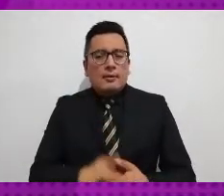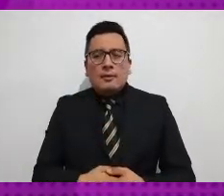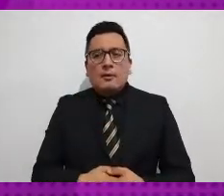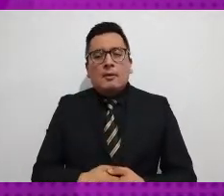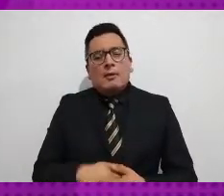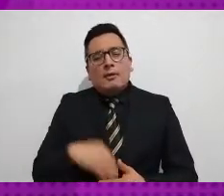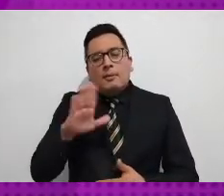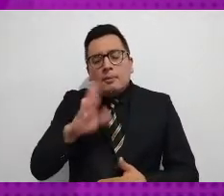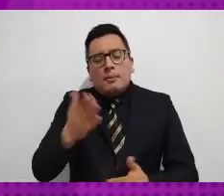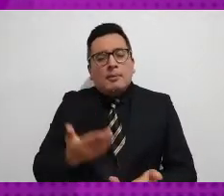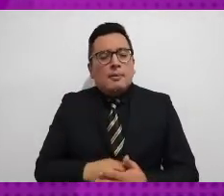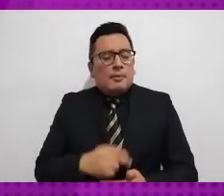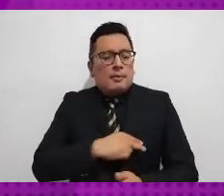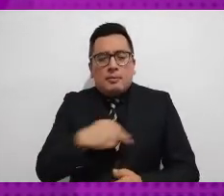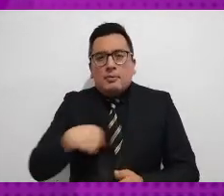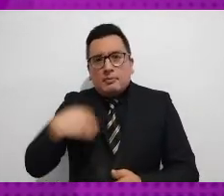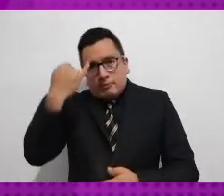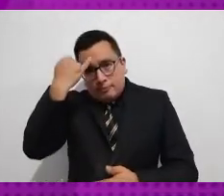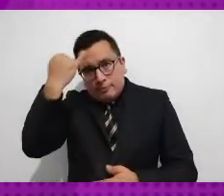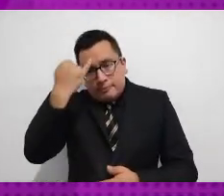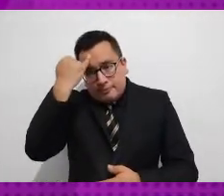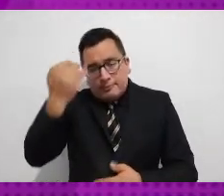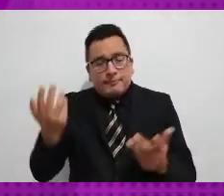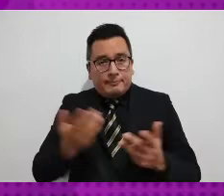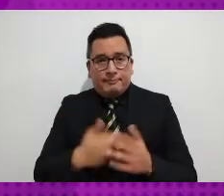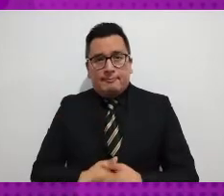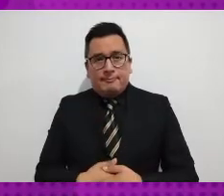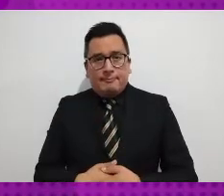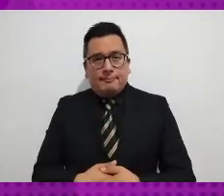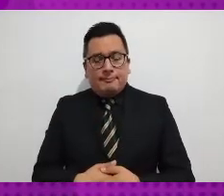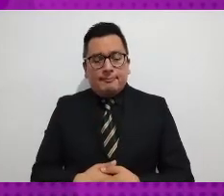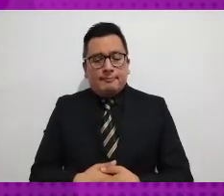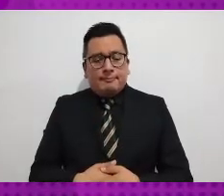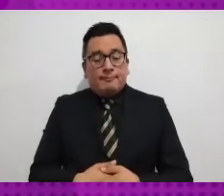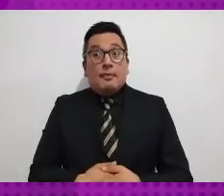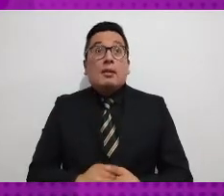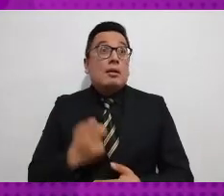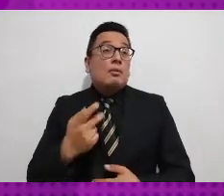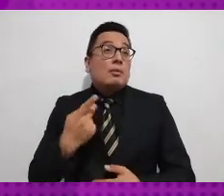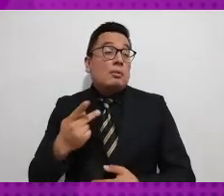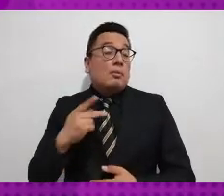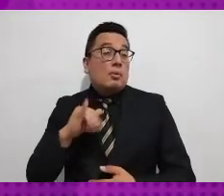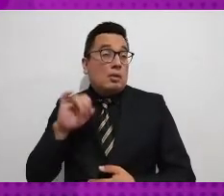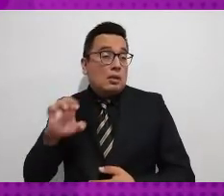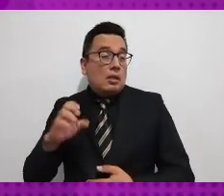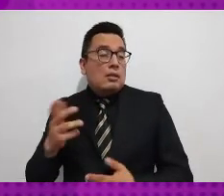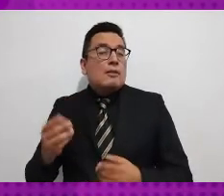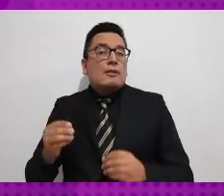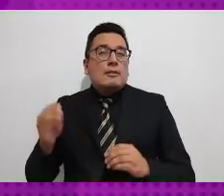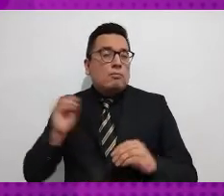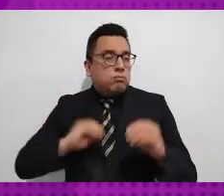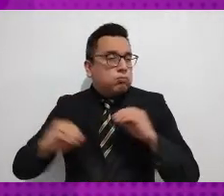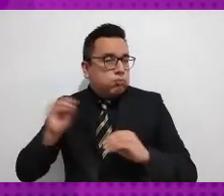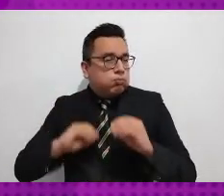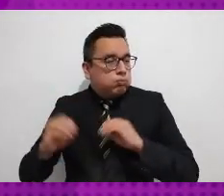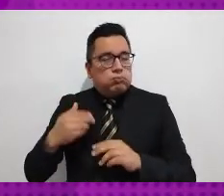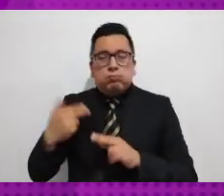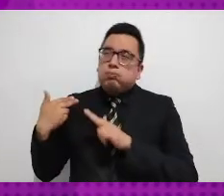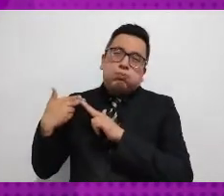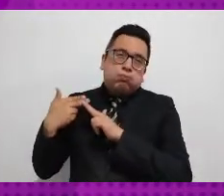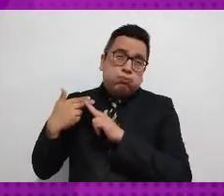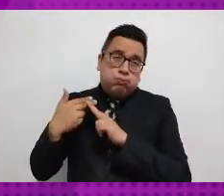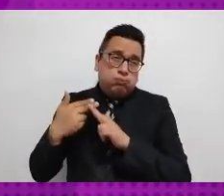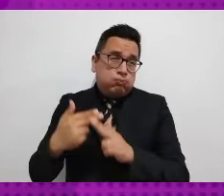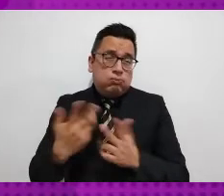rasgos, acciones afirmativas en favor de la diversidad. Y es parte de lo que está haciendo el Instituto Electoral de Coahuila y que ha venido haciendo pues, en un